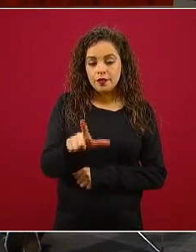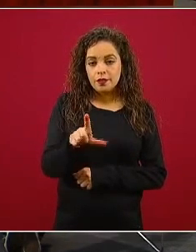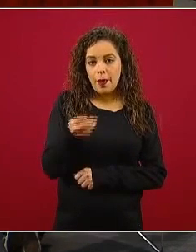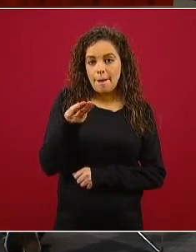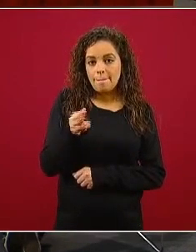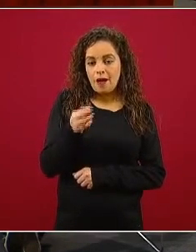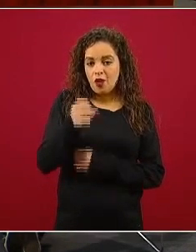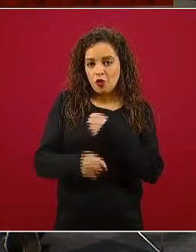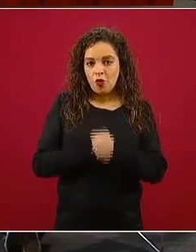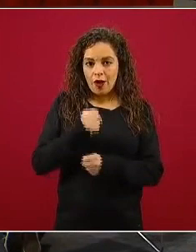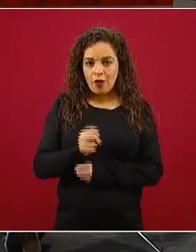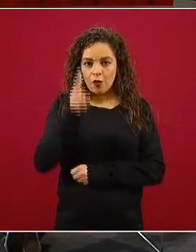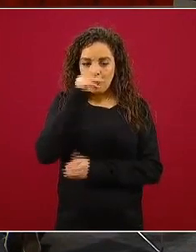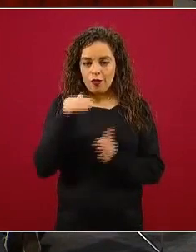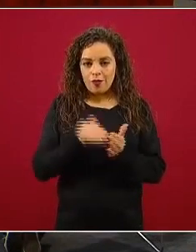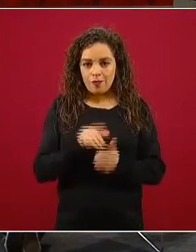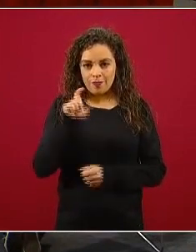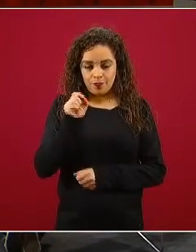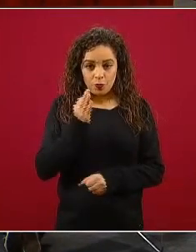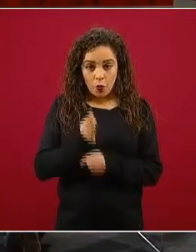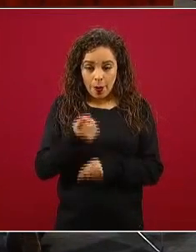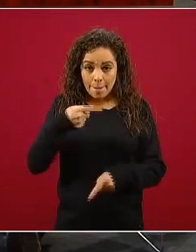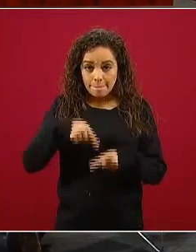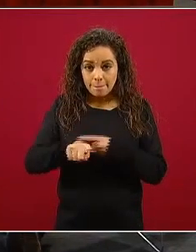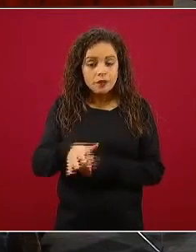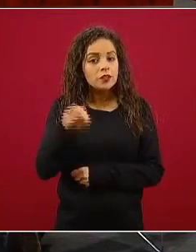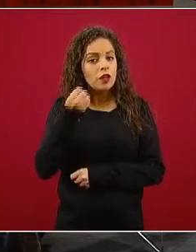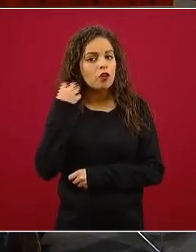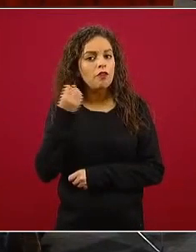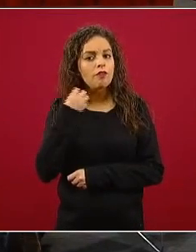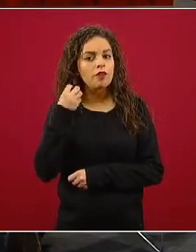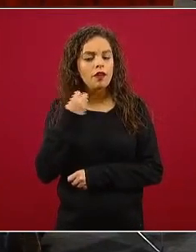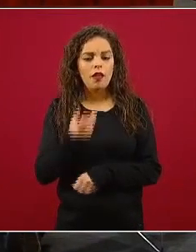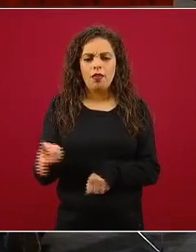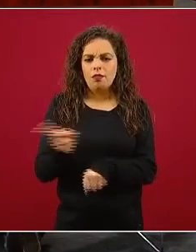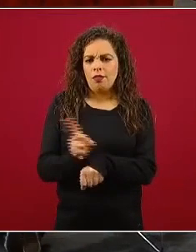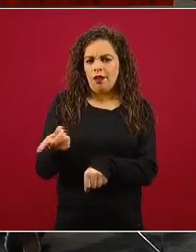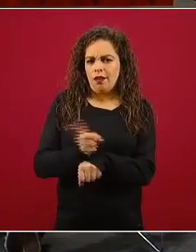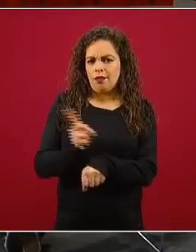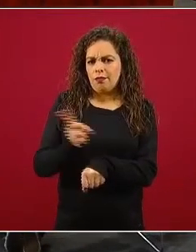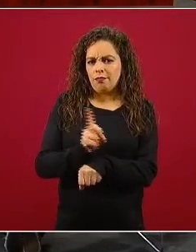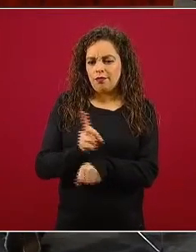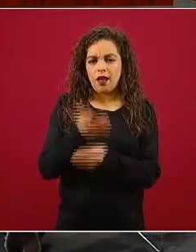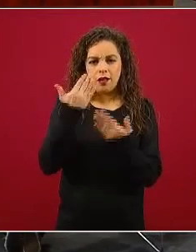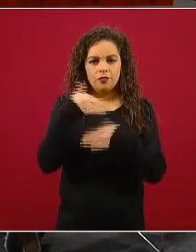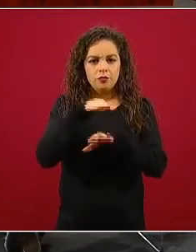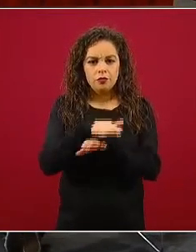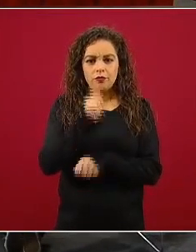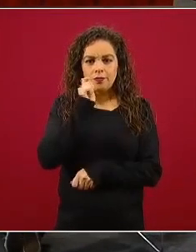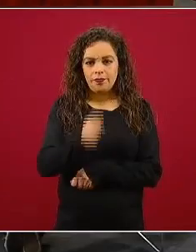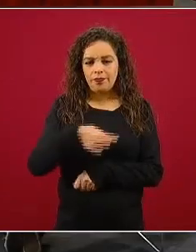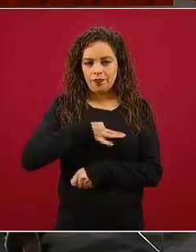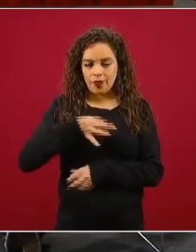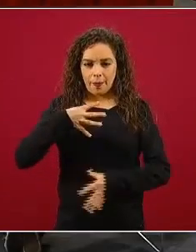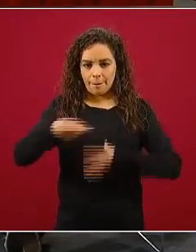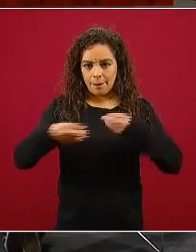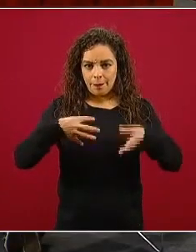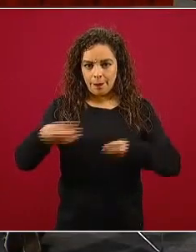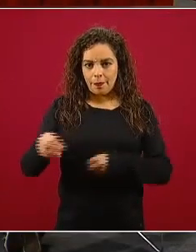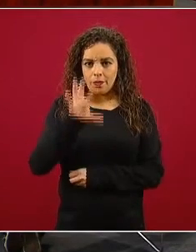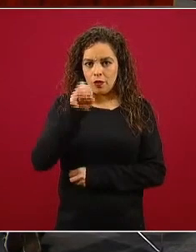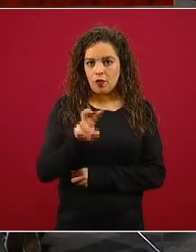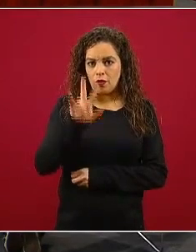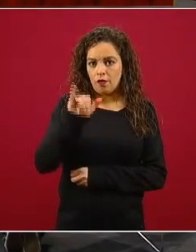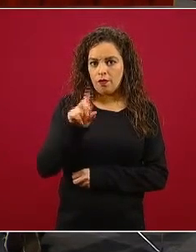de 2020 y vamos a iniciar la conferencia de prensa diaria sobre la situación de la pandemia de COVID, la